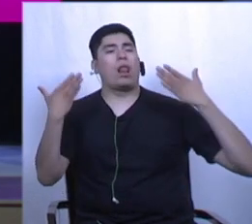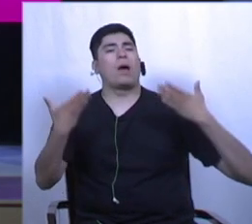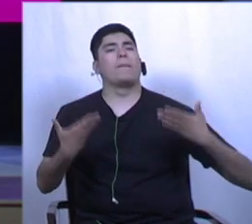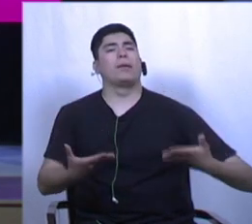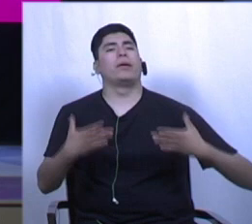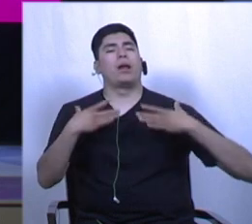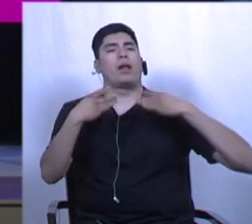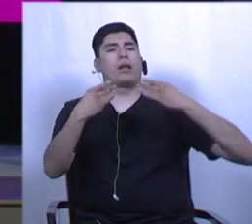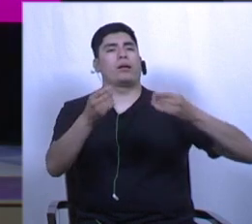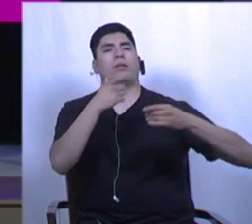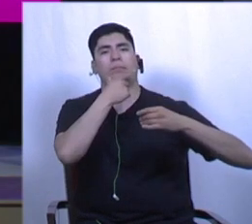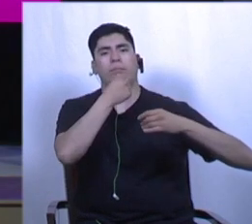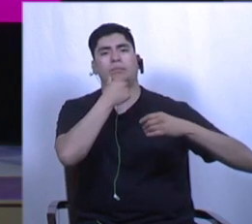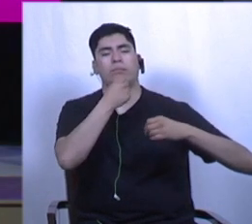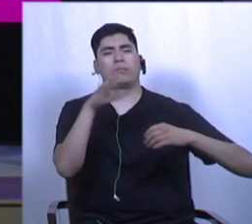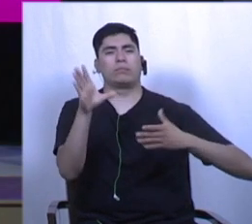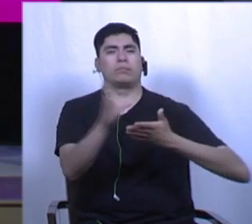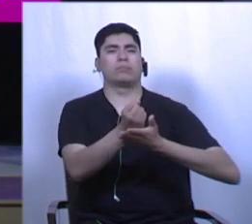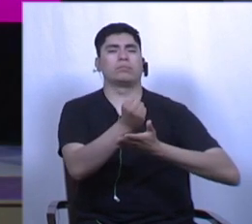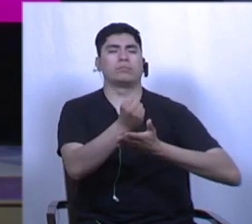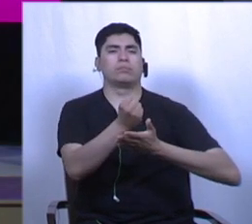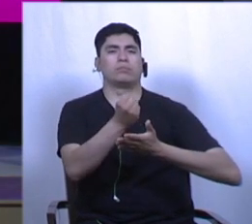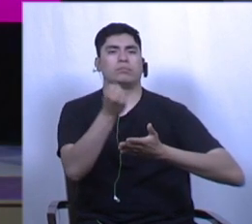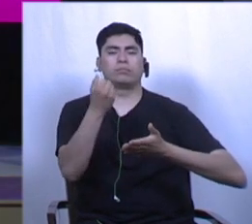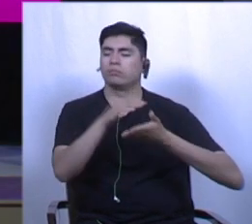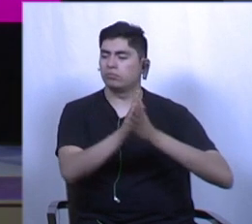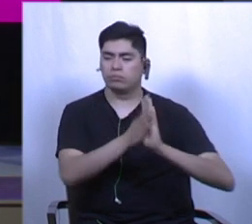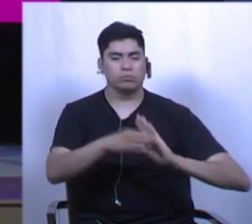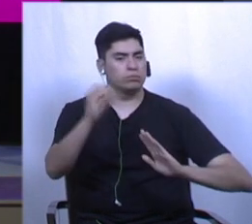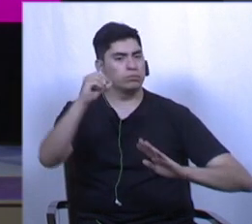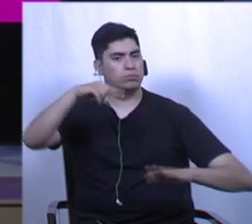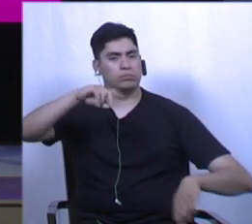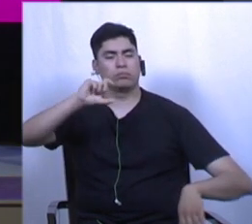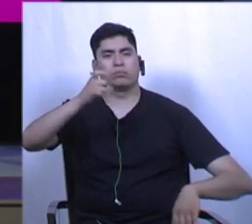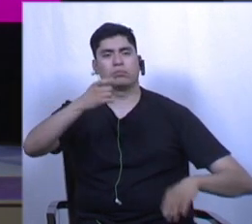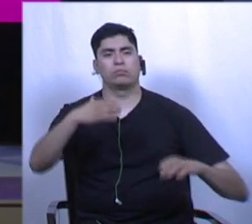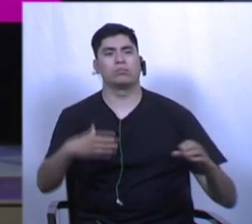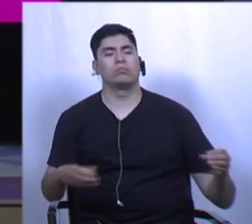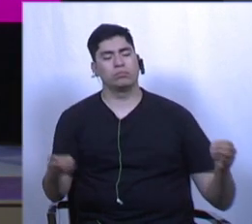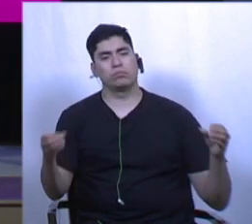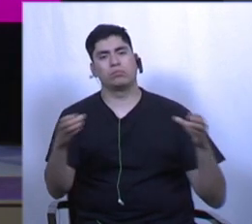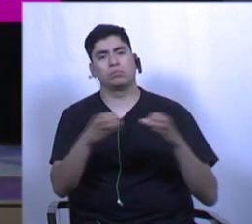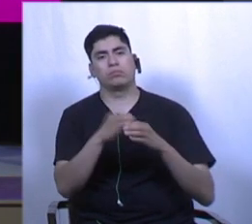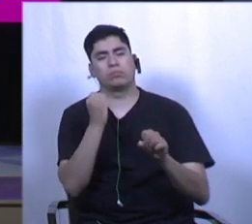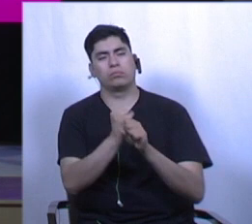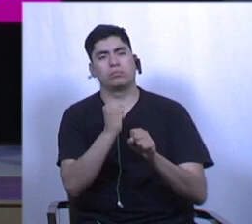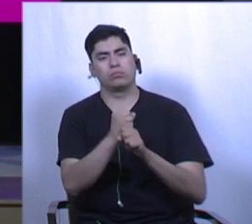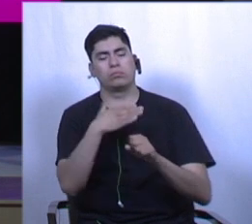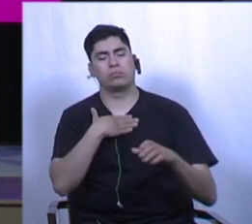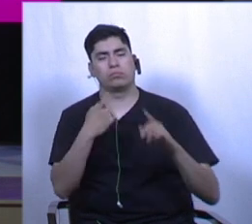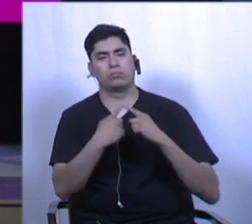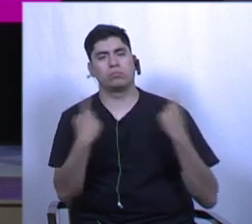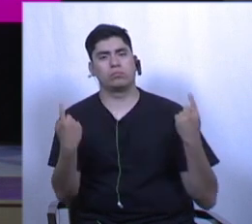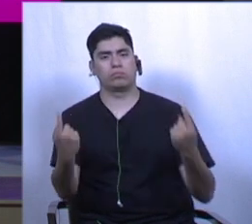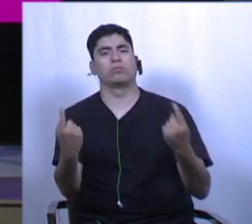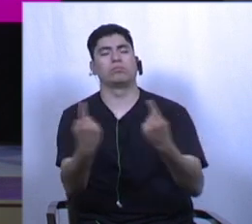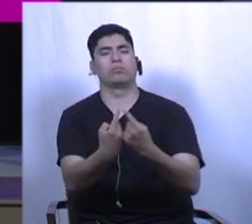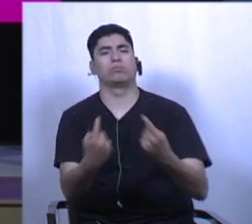la salud. Quiero también tomarme este tiempo para agradecer a todas las organizaciones y al gran grupo de personas que trabajan en mi laboratorio, que